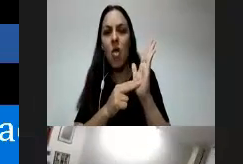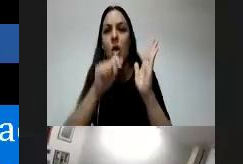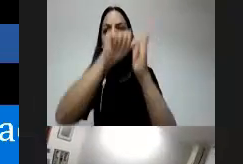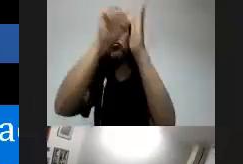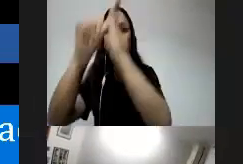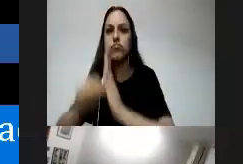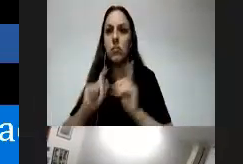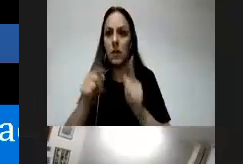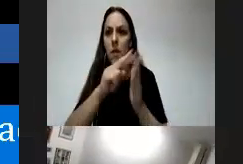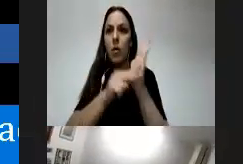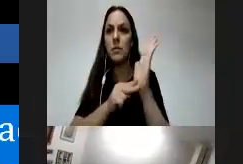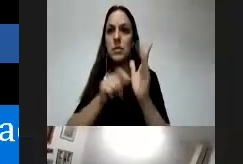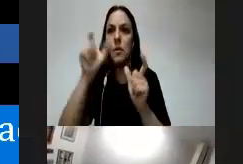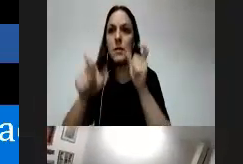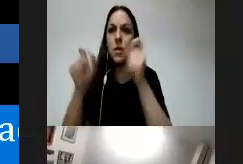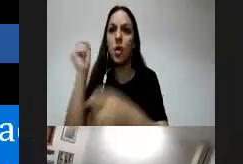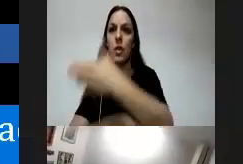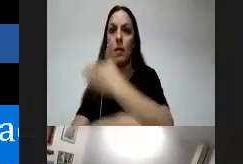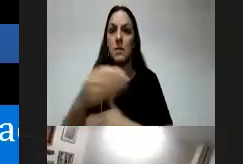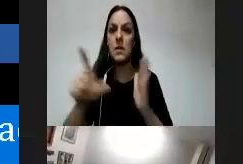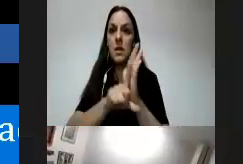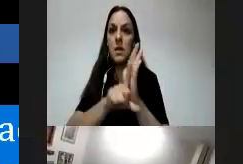Ley 26.378.